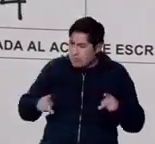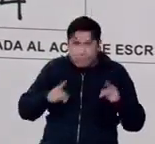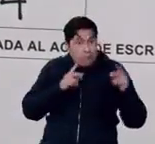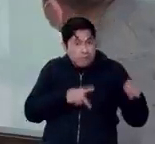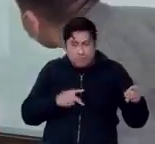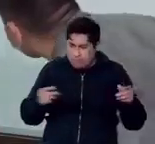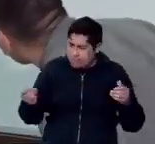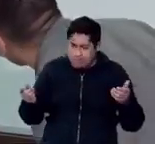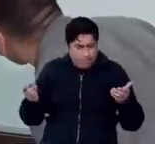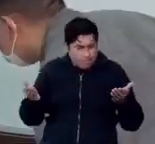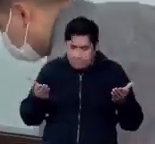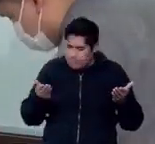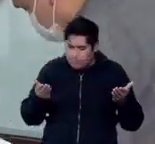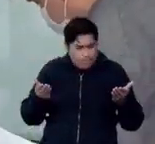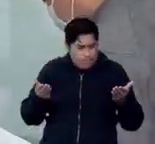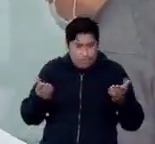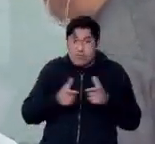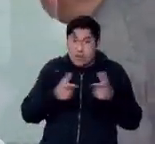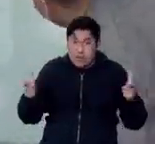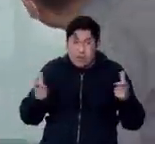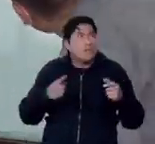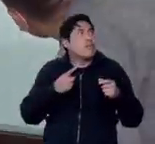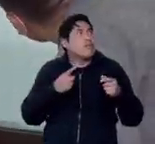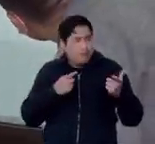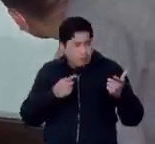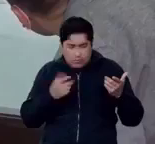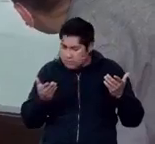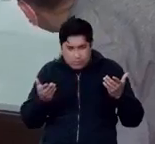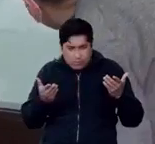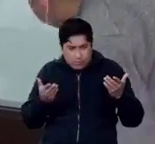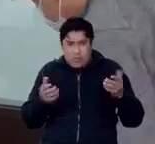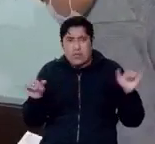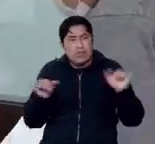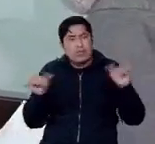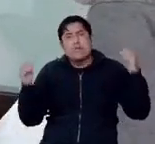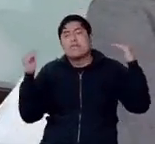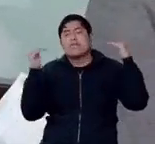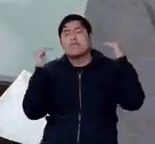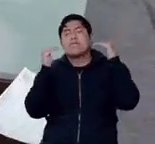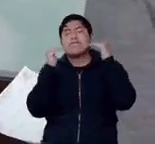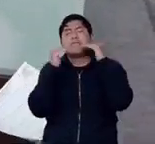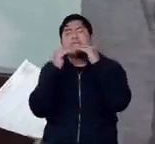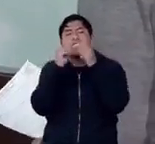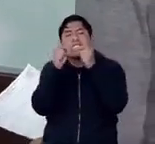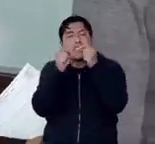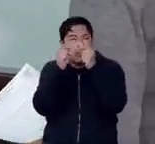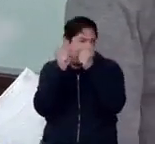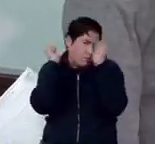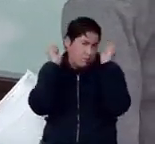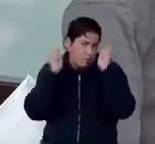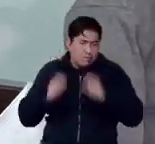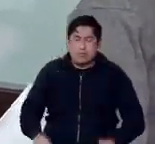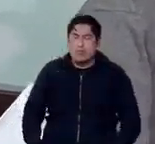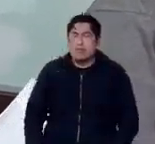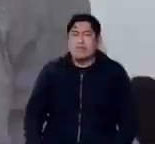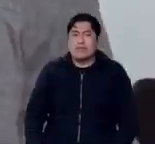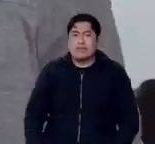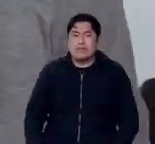deben comparar los datos registrados en la hoja de trabajo grande y también en la pequeña. Ambos deben ser exactamente